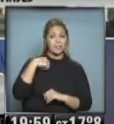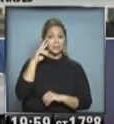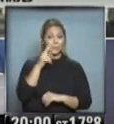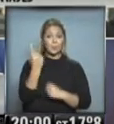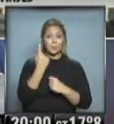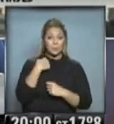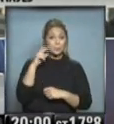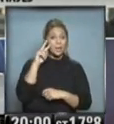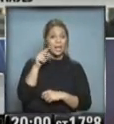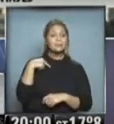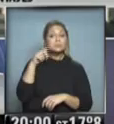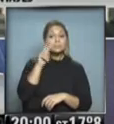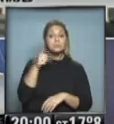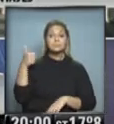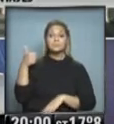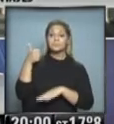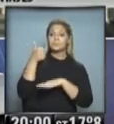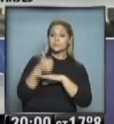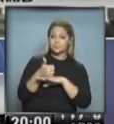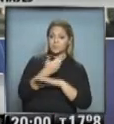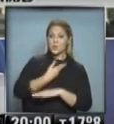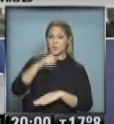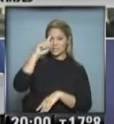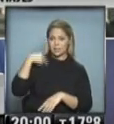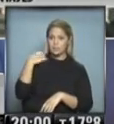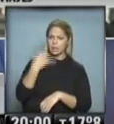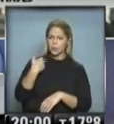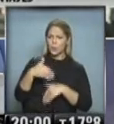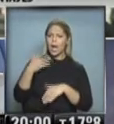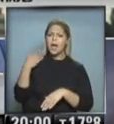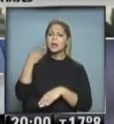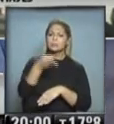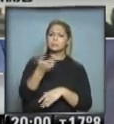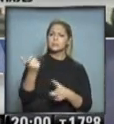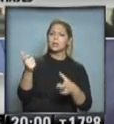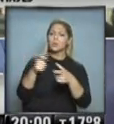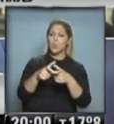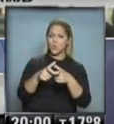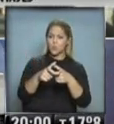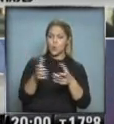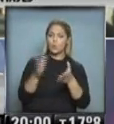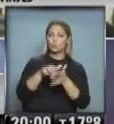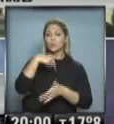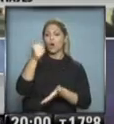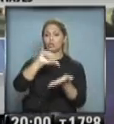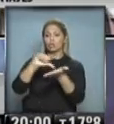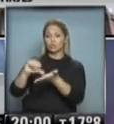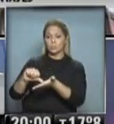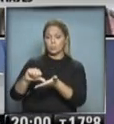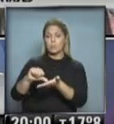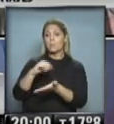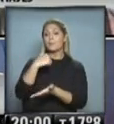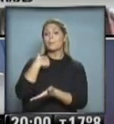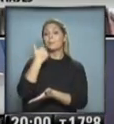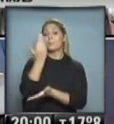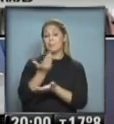primeras imágenes de la mandataria argentina que se unirá rápidamente con el resto de los presidentes que integran la UNASUR.